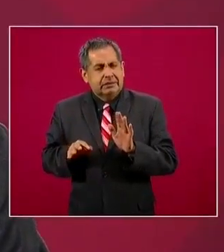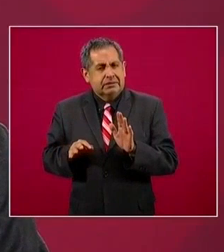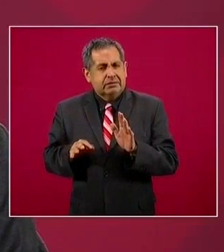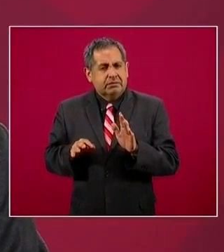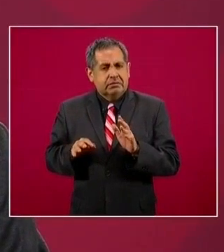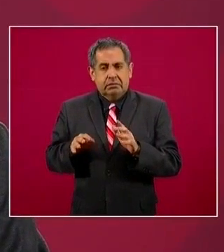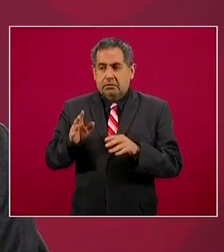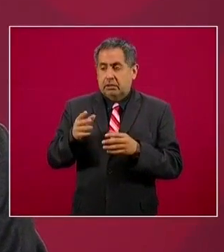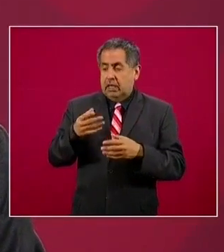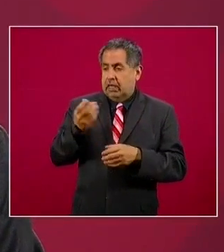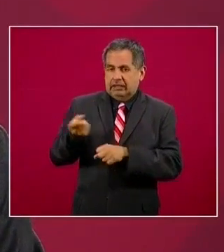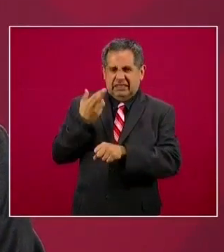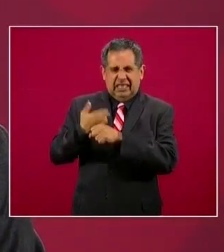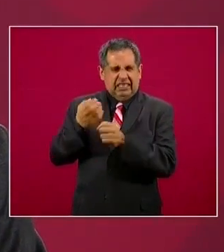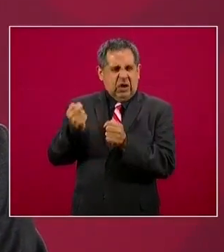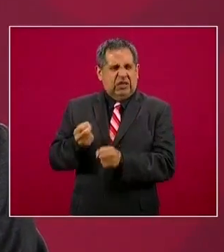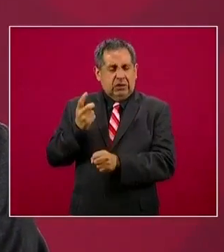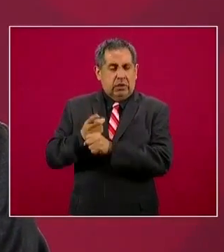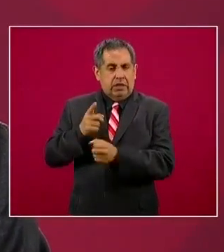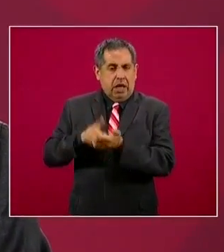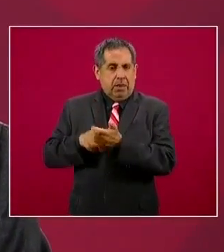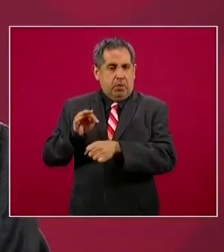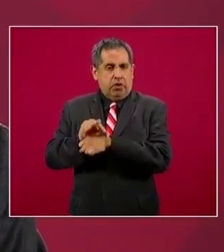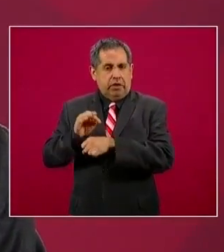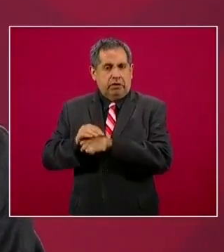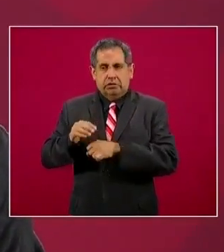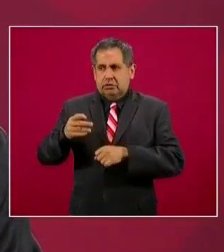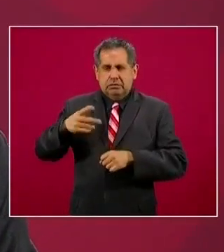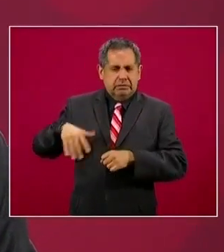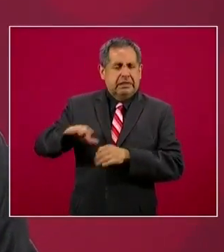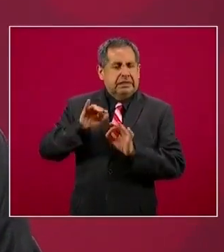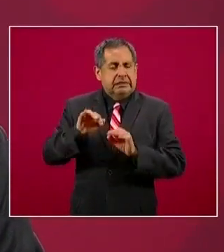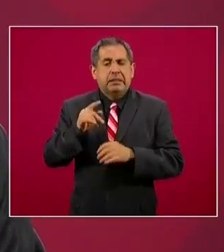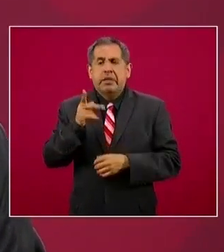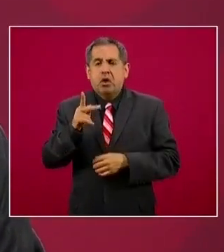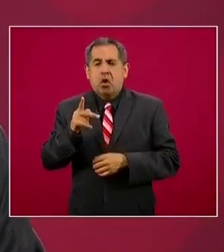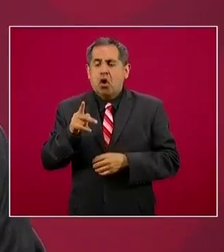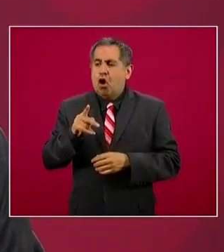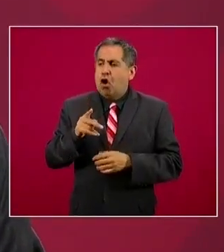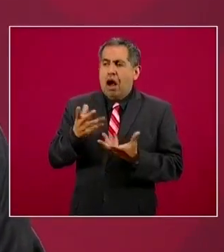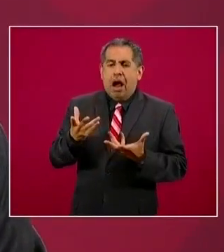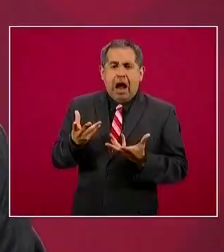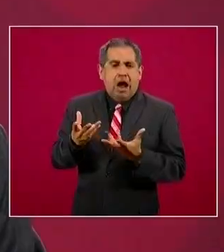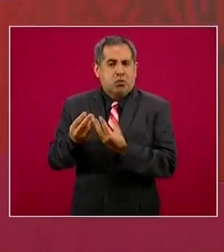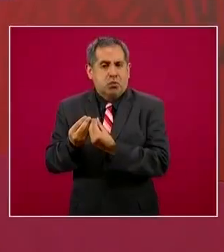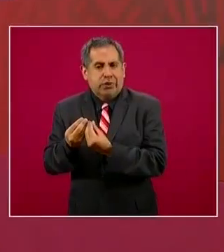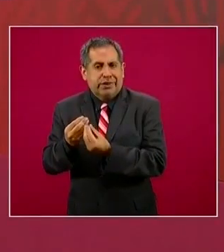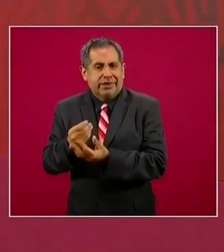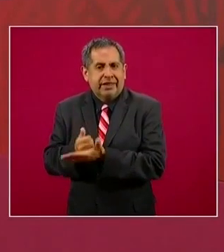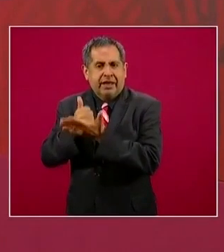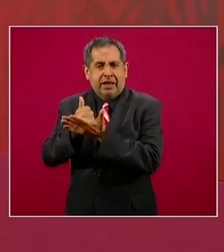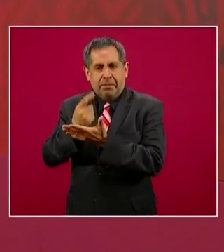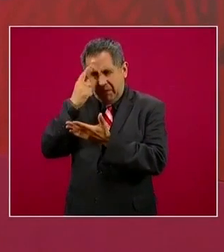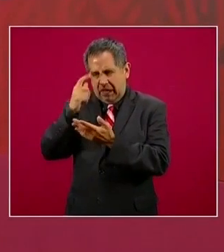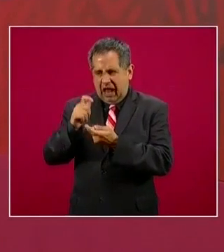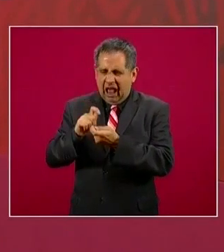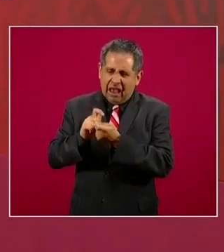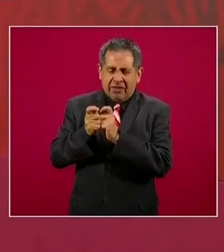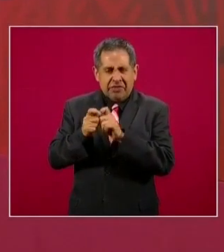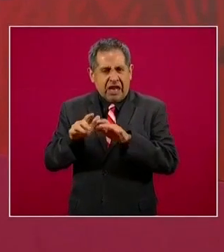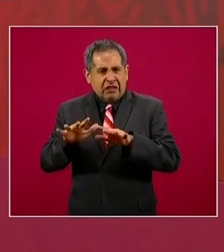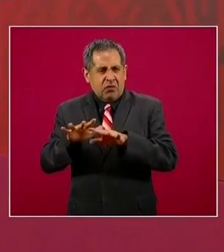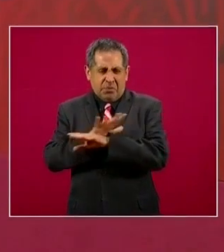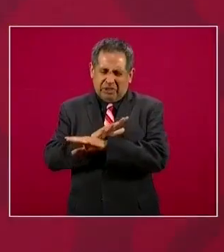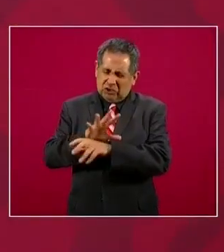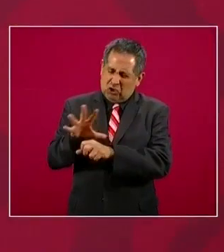anunció Alfonso Durazo su renuncia como titular de la Secretaría de Seguridad Ciudadana. Aclaró que renuncia al gabinete, pero no al proyecto de